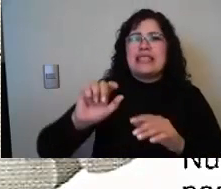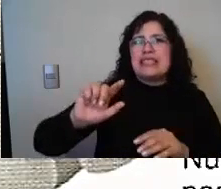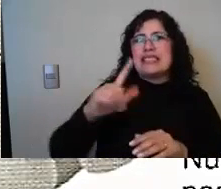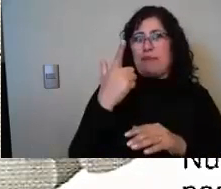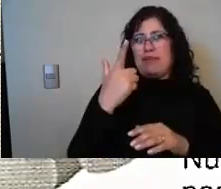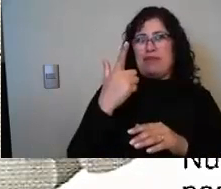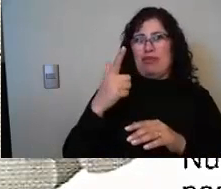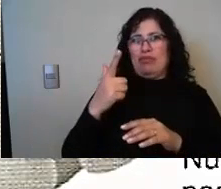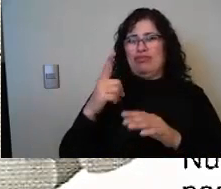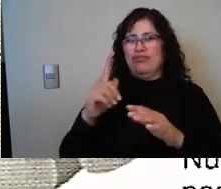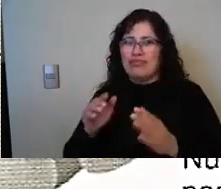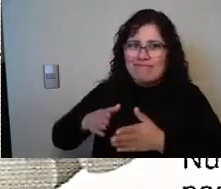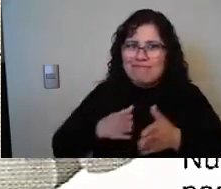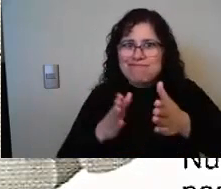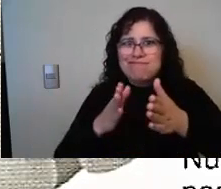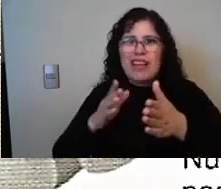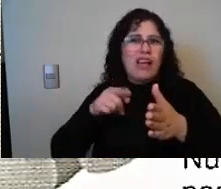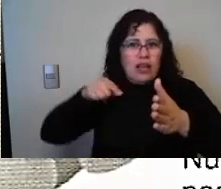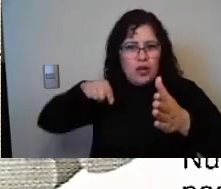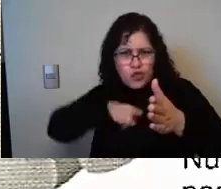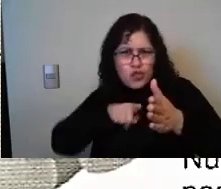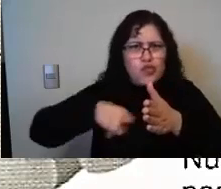nervio facial.